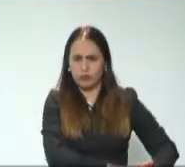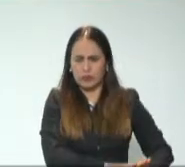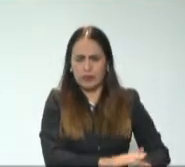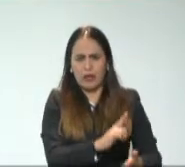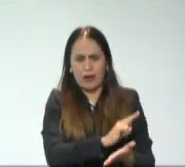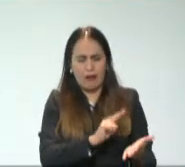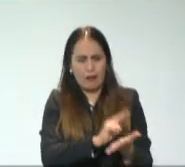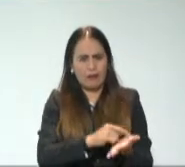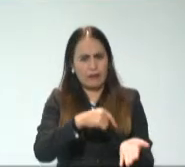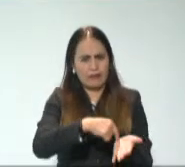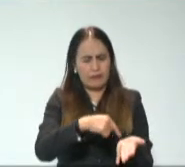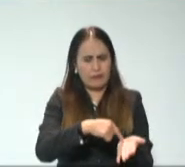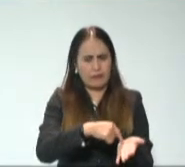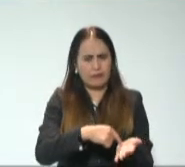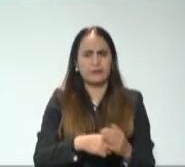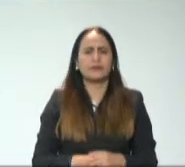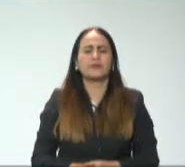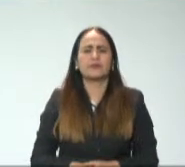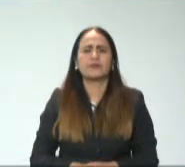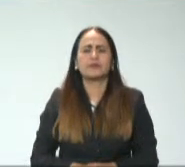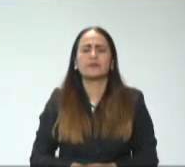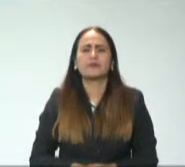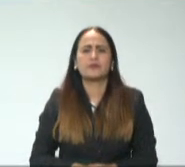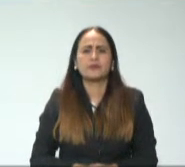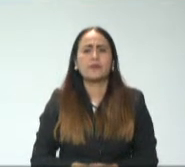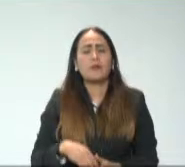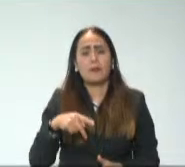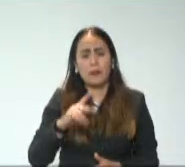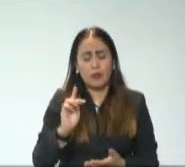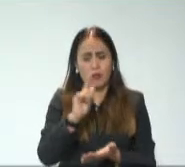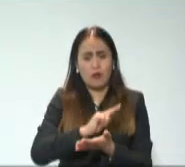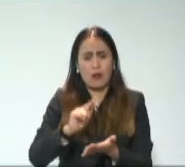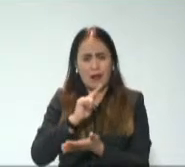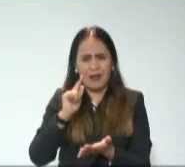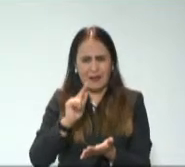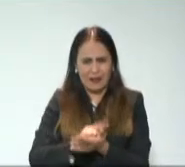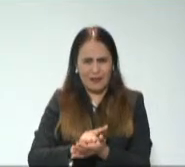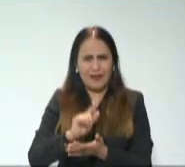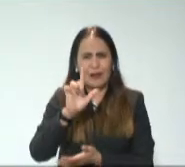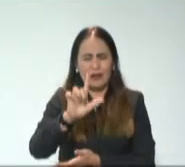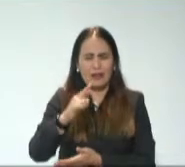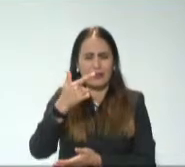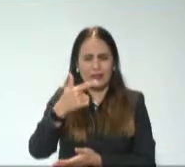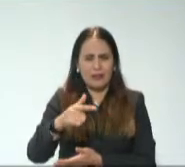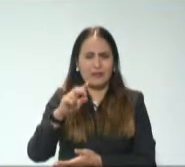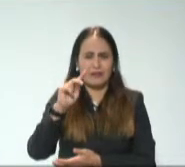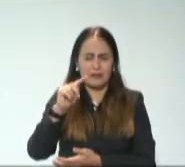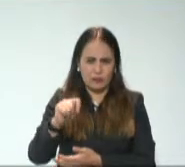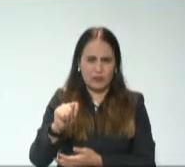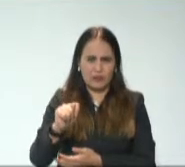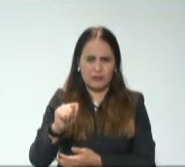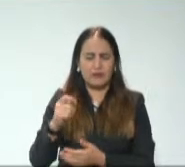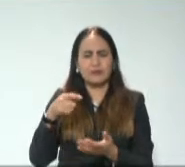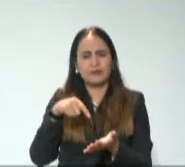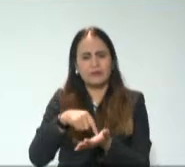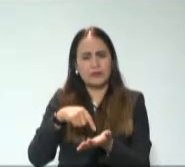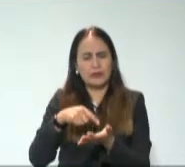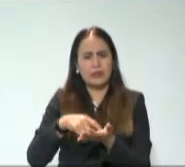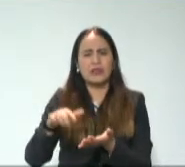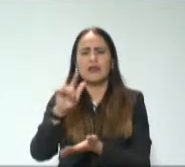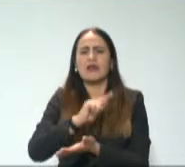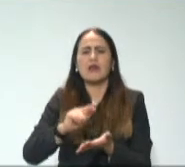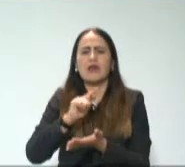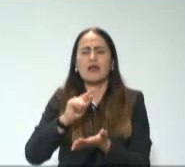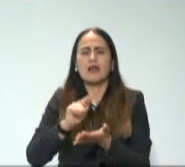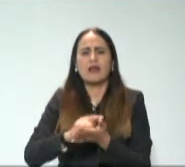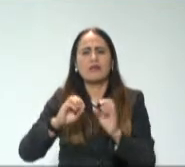orden jerárquico inferior tenemos que la Ley General de transparencia y acceso a información pública es la ley